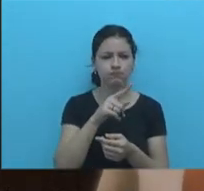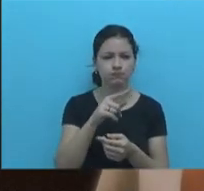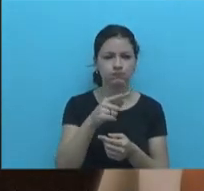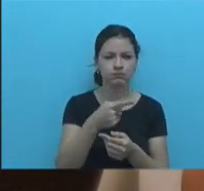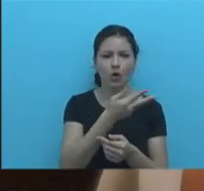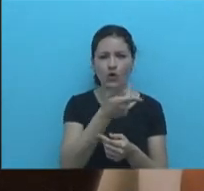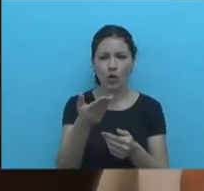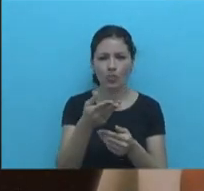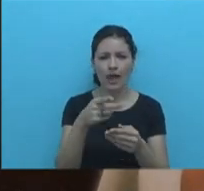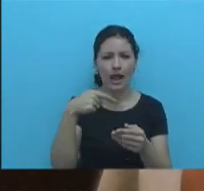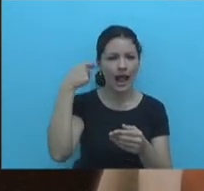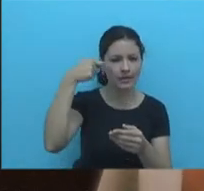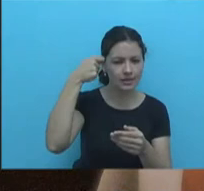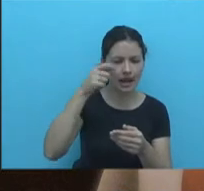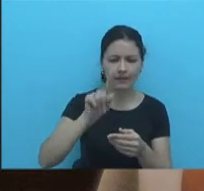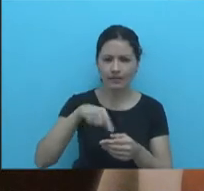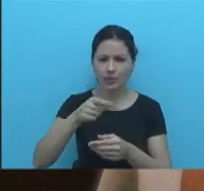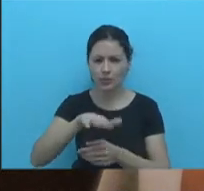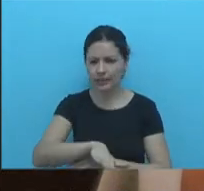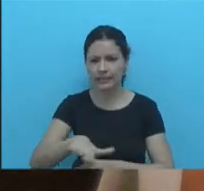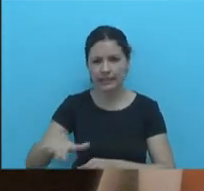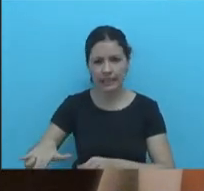para evaluar eso.